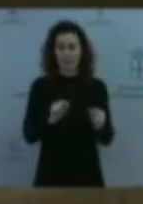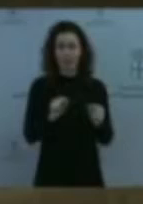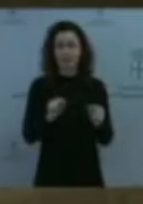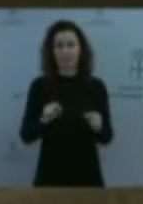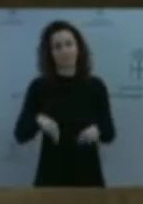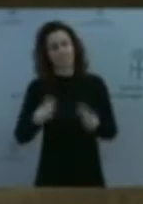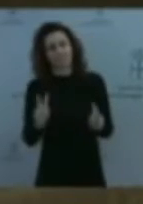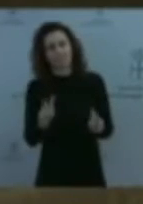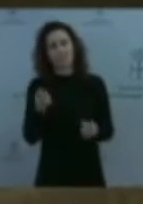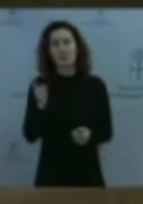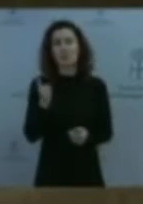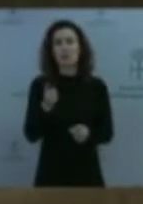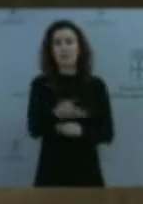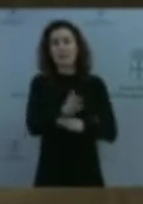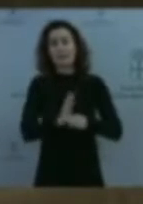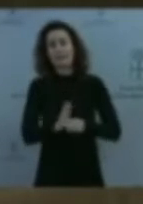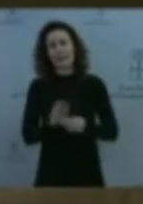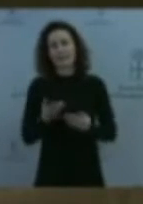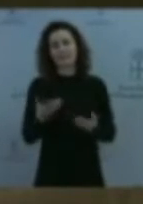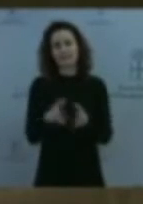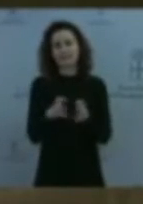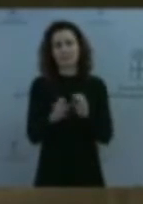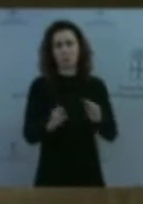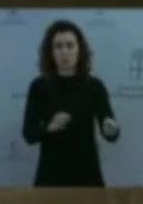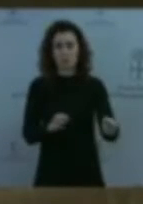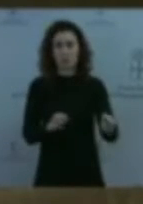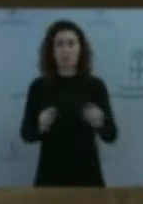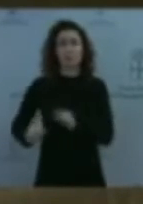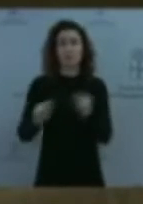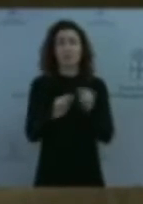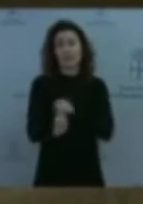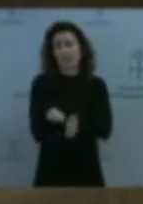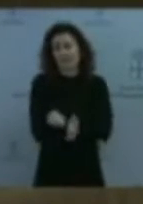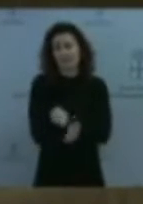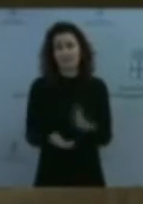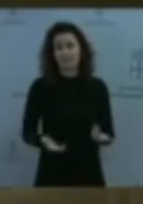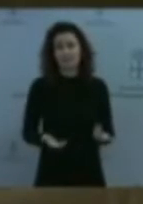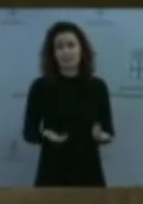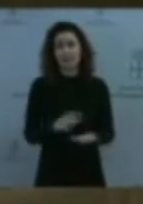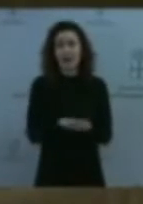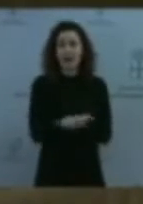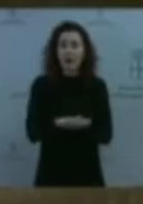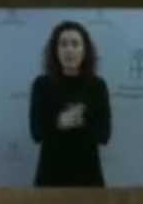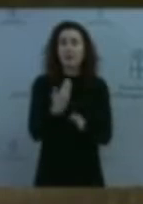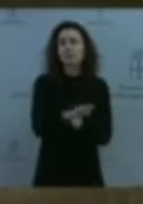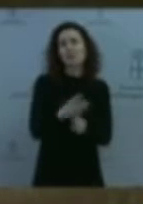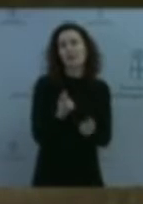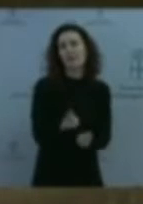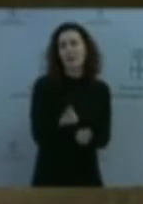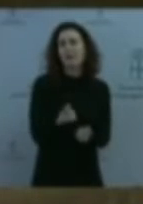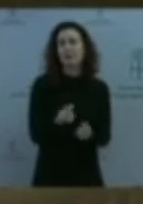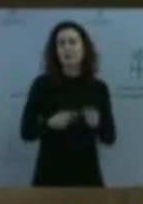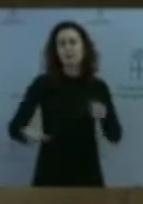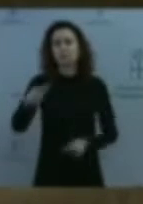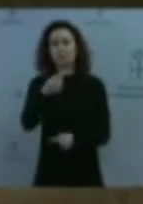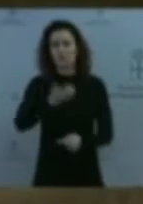del mismo, es un debate trucado. No podemos entrar a hablar de remanentes de tesorería y de superávit municipal sin abordar temas como